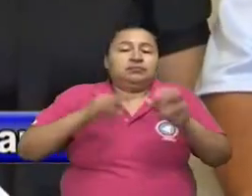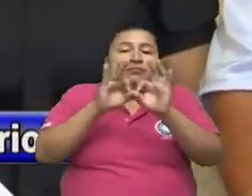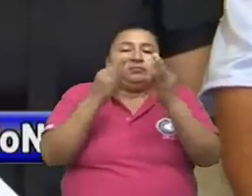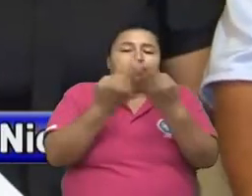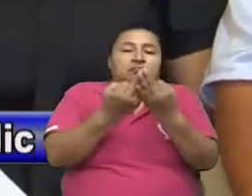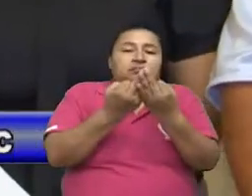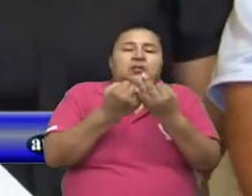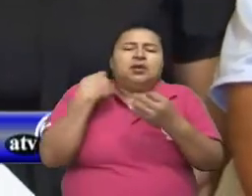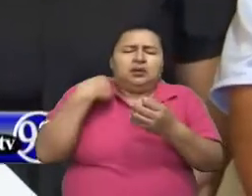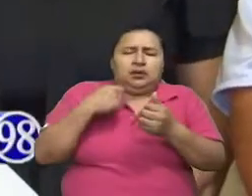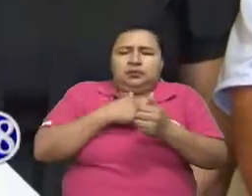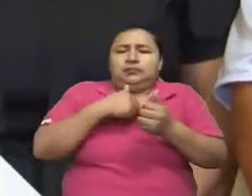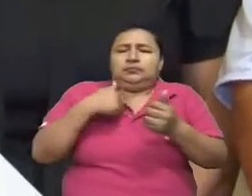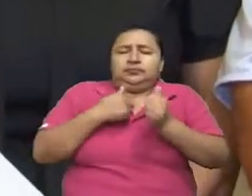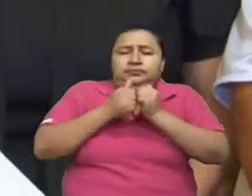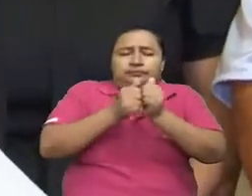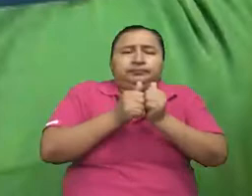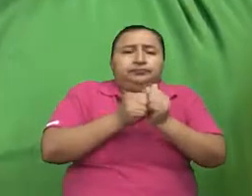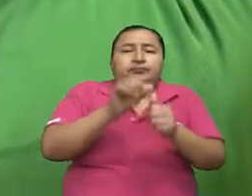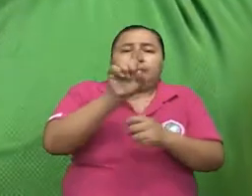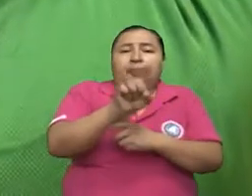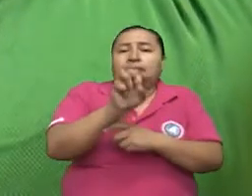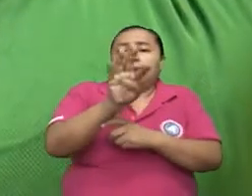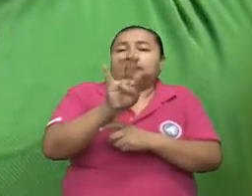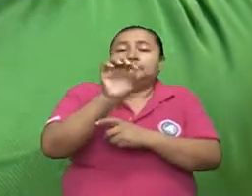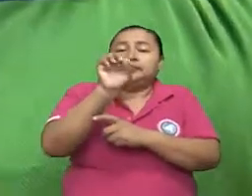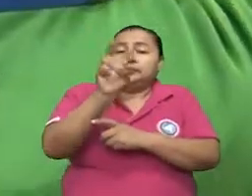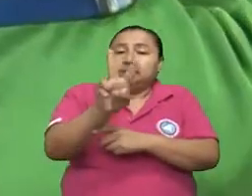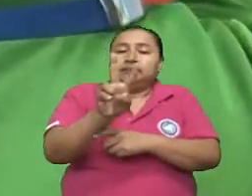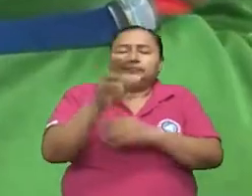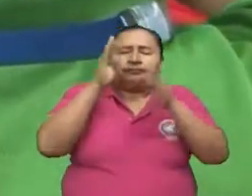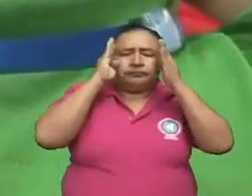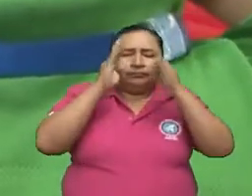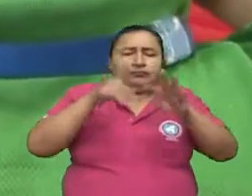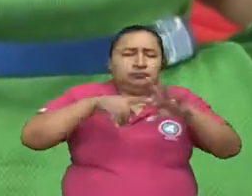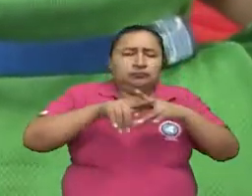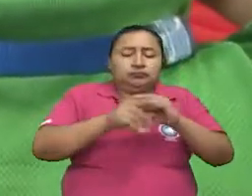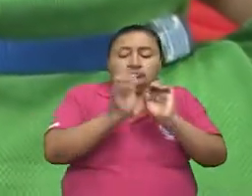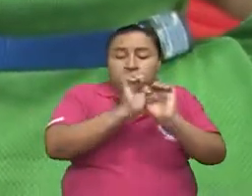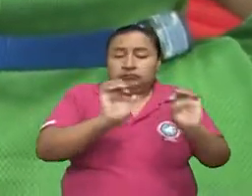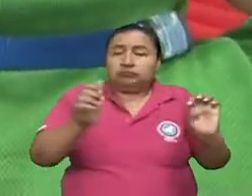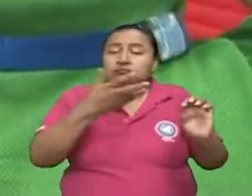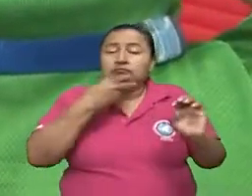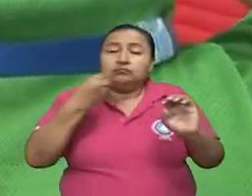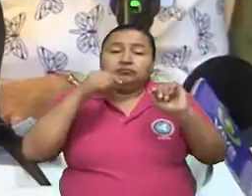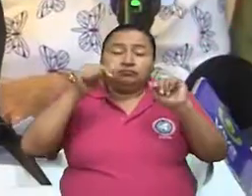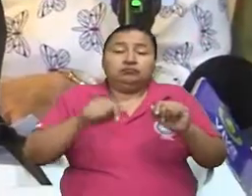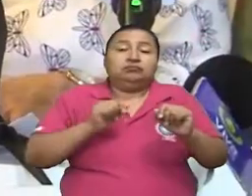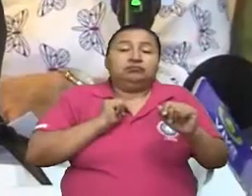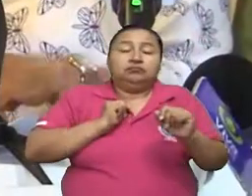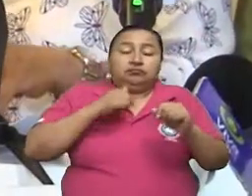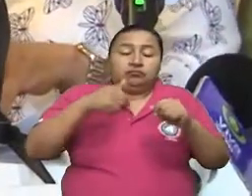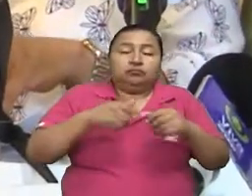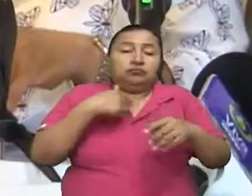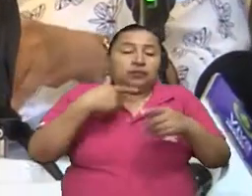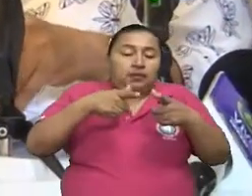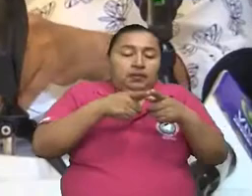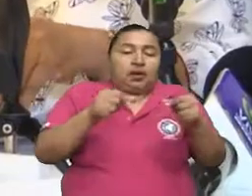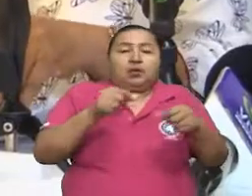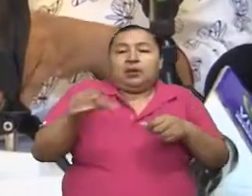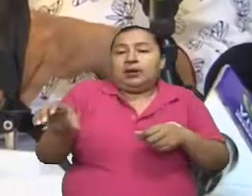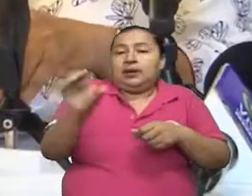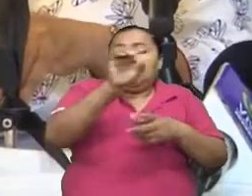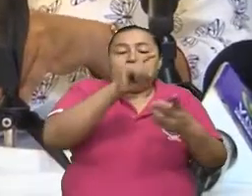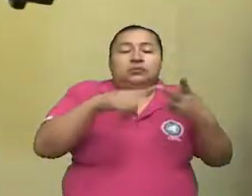Familia ha brindado un total de 142 atenciones psicológicas a niños, niñas y adolescentes huérfanos en Managua,